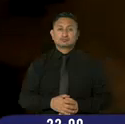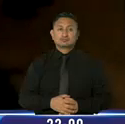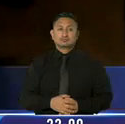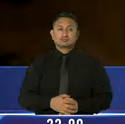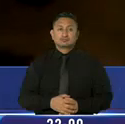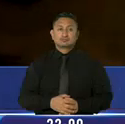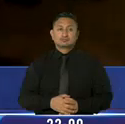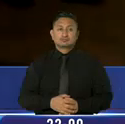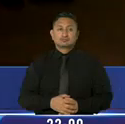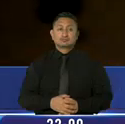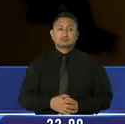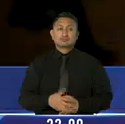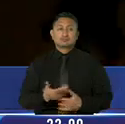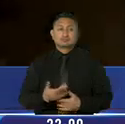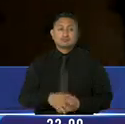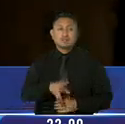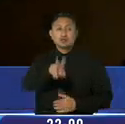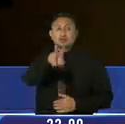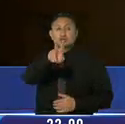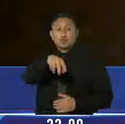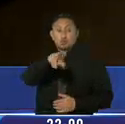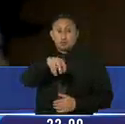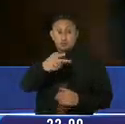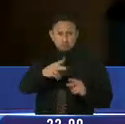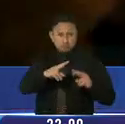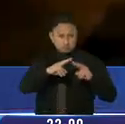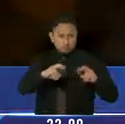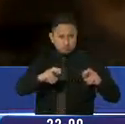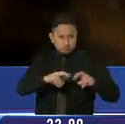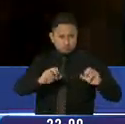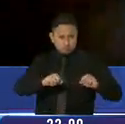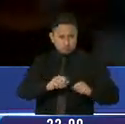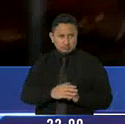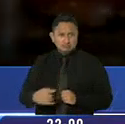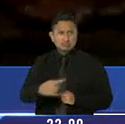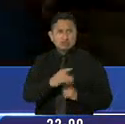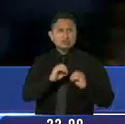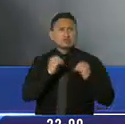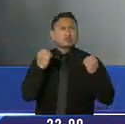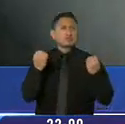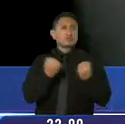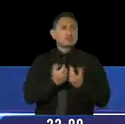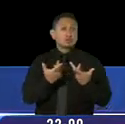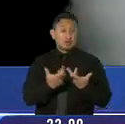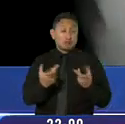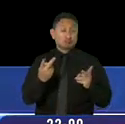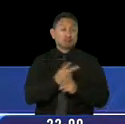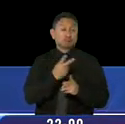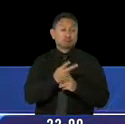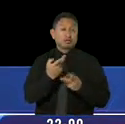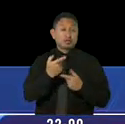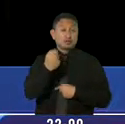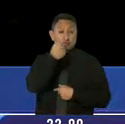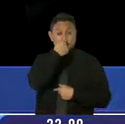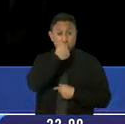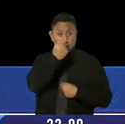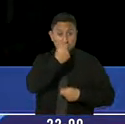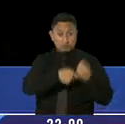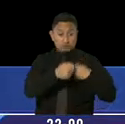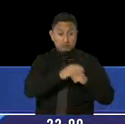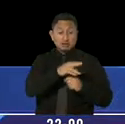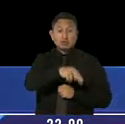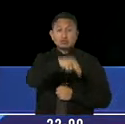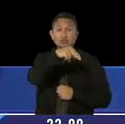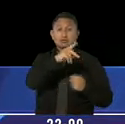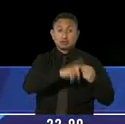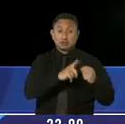Dos meses de investigaciones permitieron conocer la existencia de una presunta organización narcodelictiva dedicada al microtráfico en el norte de Quito.